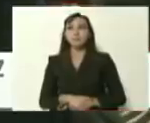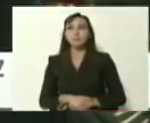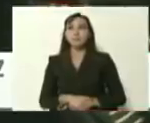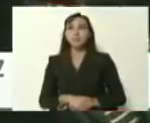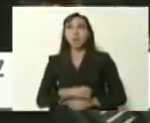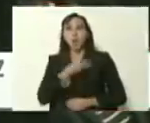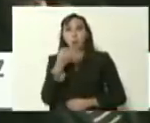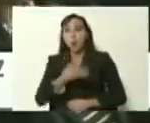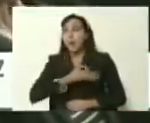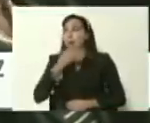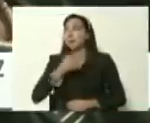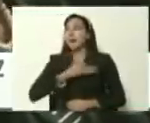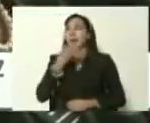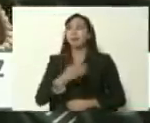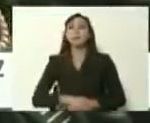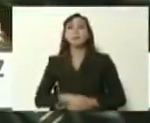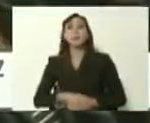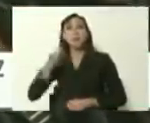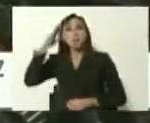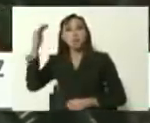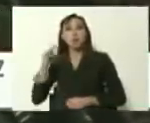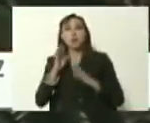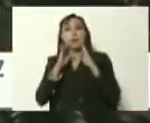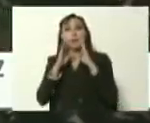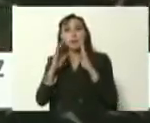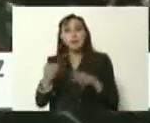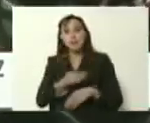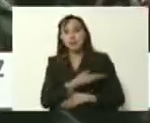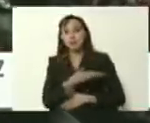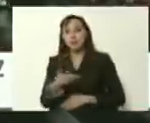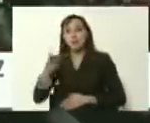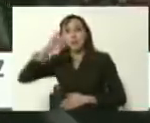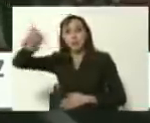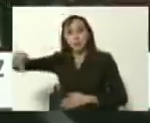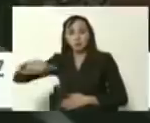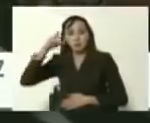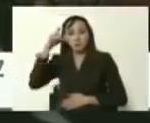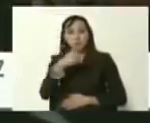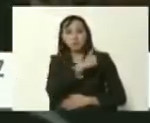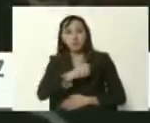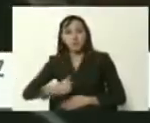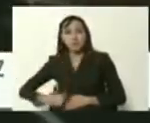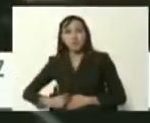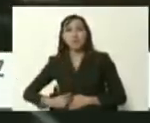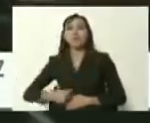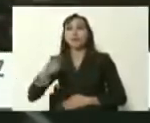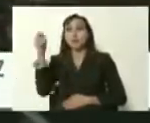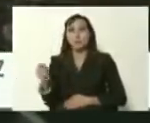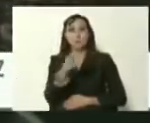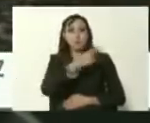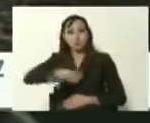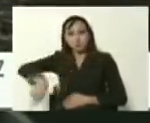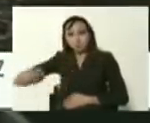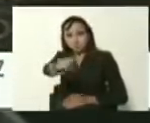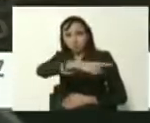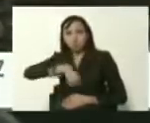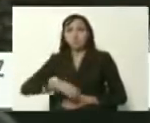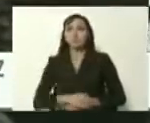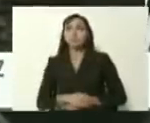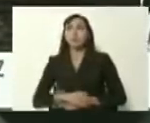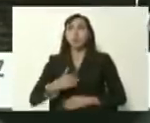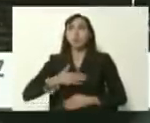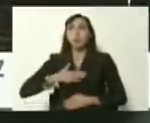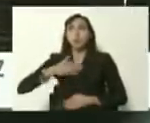Buenas tardes. Dios le bendiga, ciudadano presidente de la comisión y demás diputados. Creo